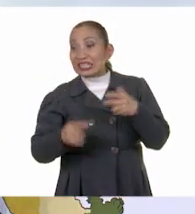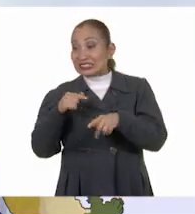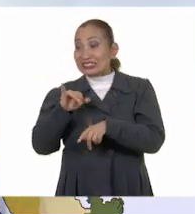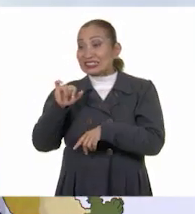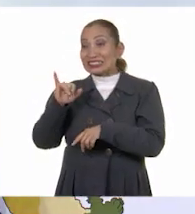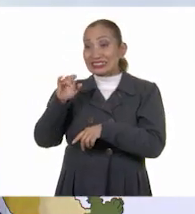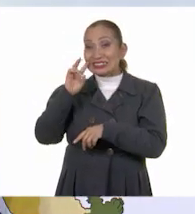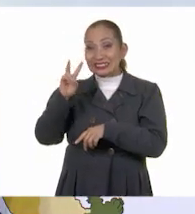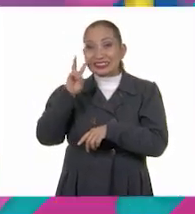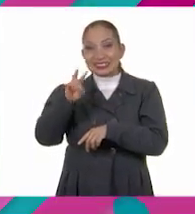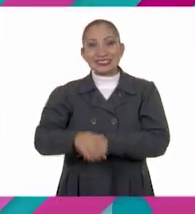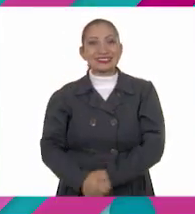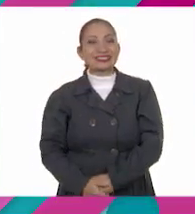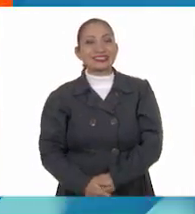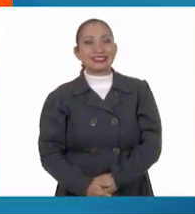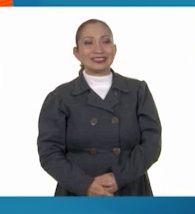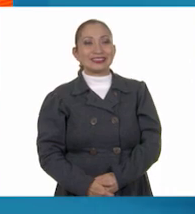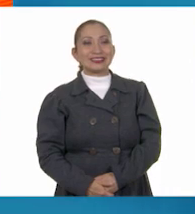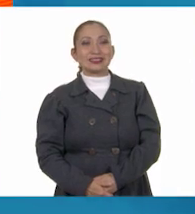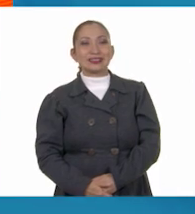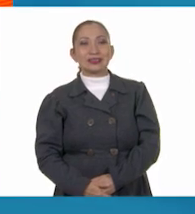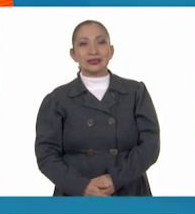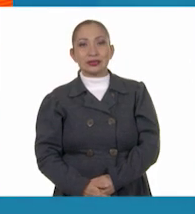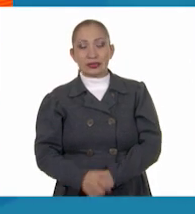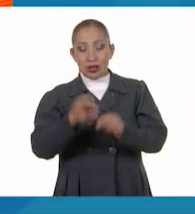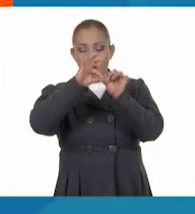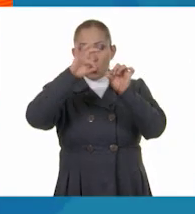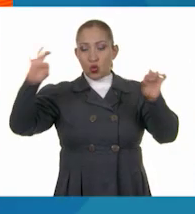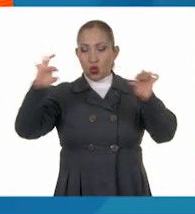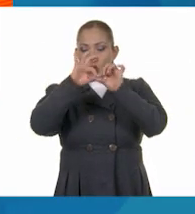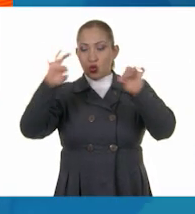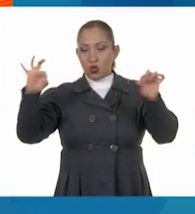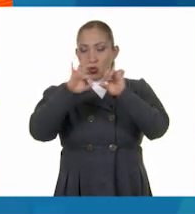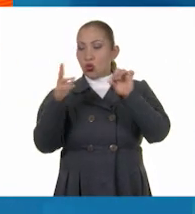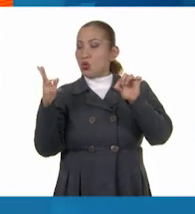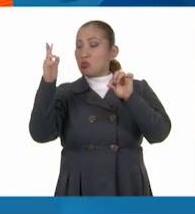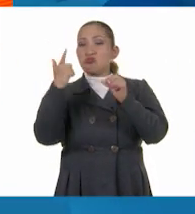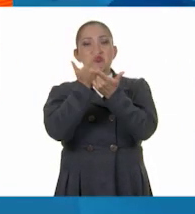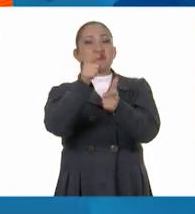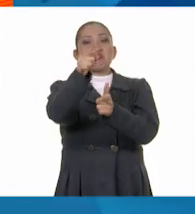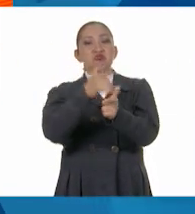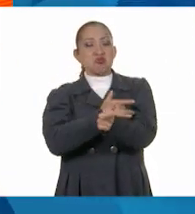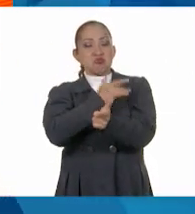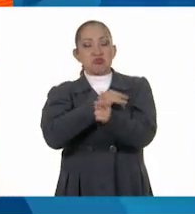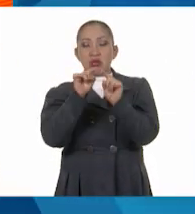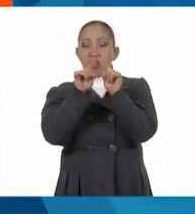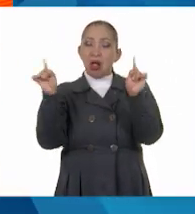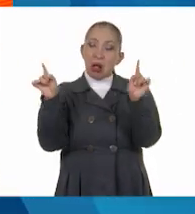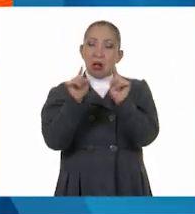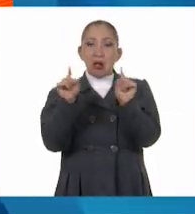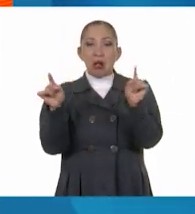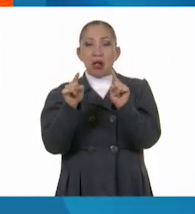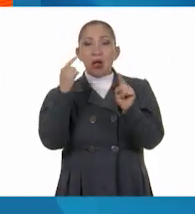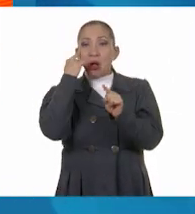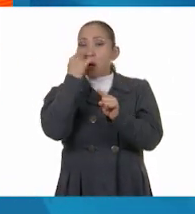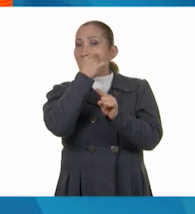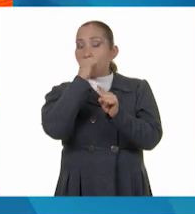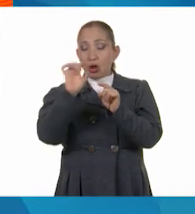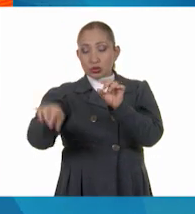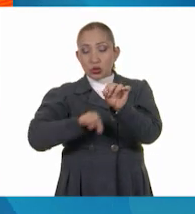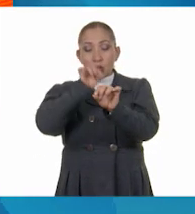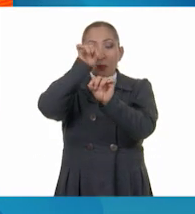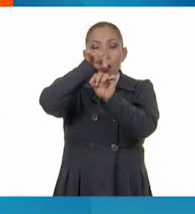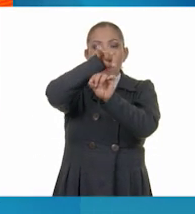sigue, por favor? Me parece muy bien. Corta tiras de estambre del tamaño que tú quieras y pégalas detrás de los ojos.